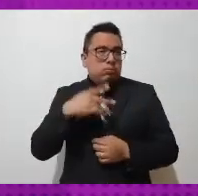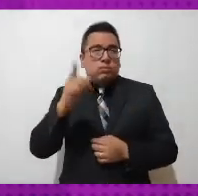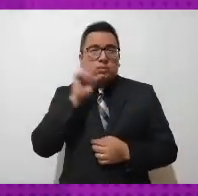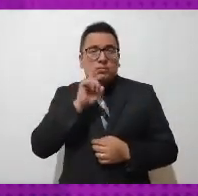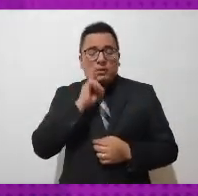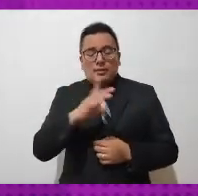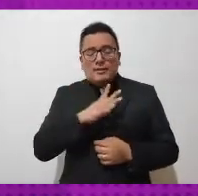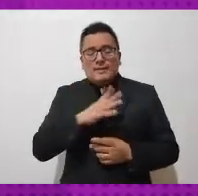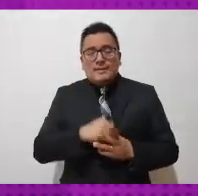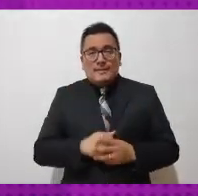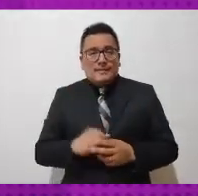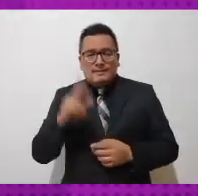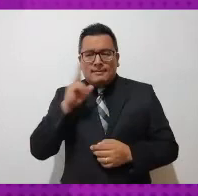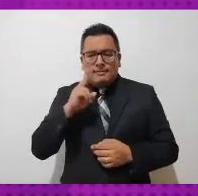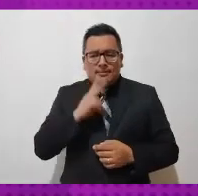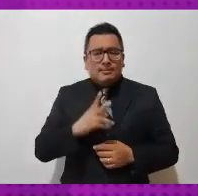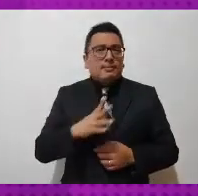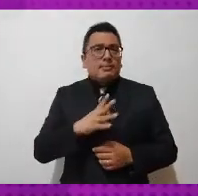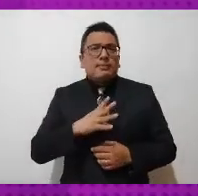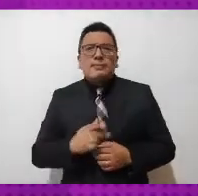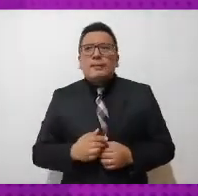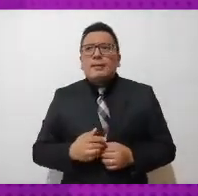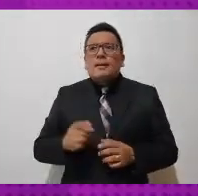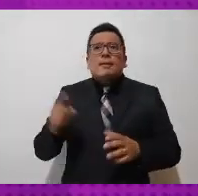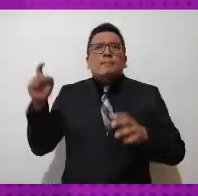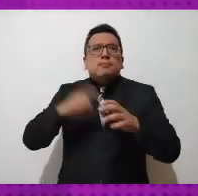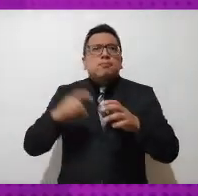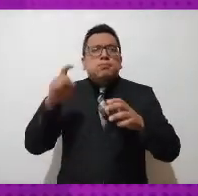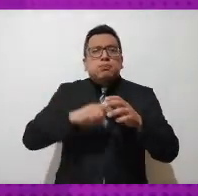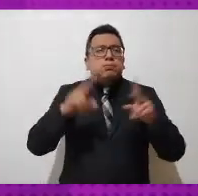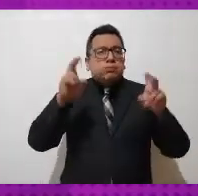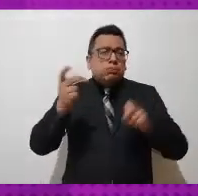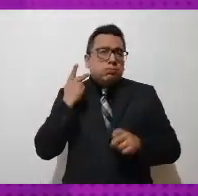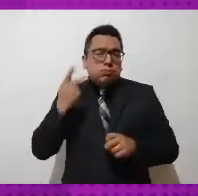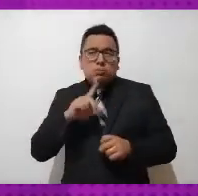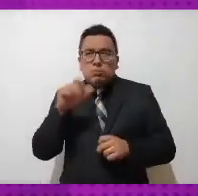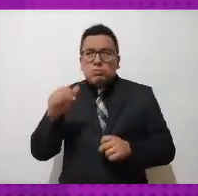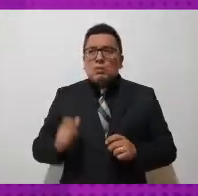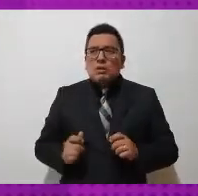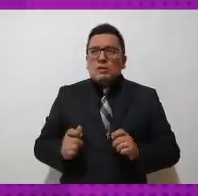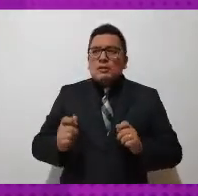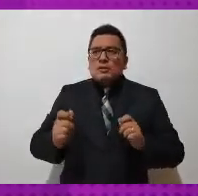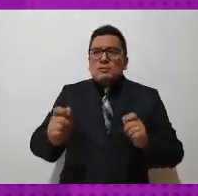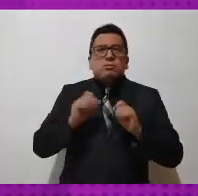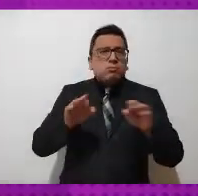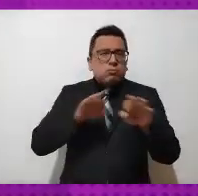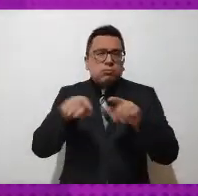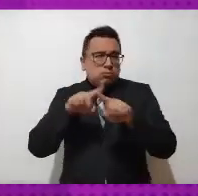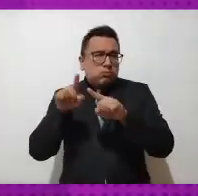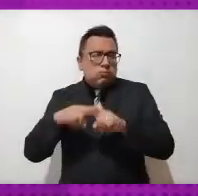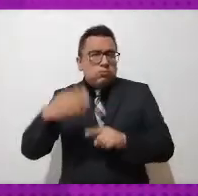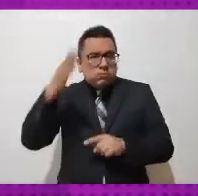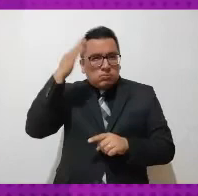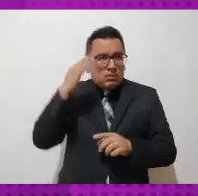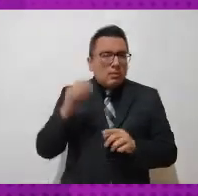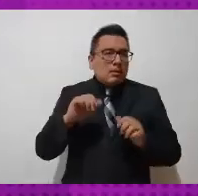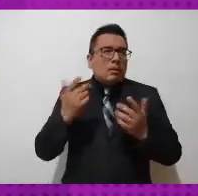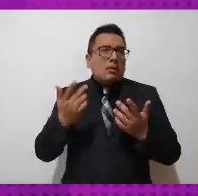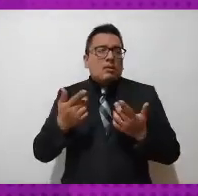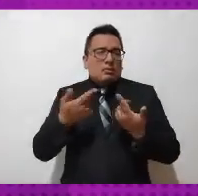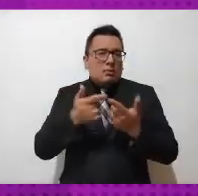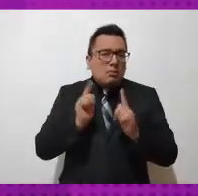mujeres, se empezó a potenciar su presencia en la vida política y empezaron a ocupar puestos en diferentes secretarías femeniles, en